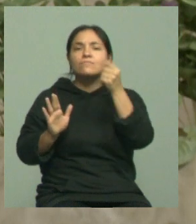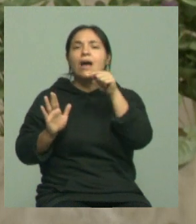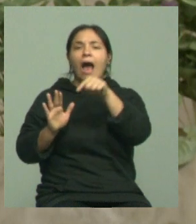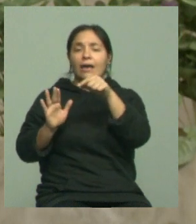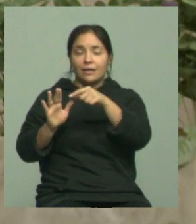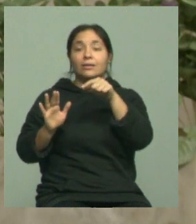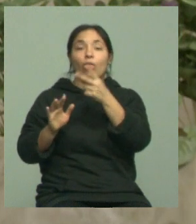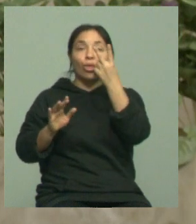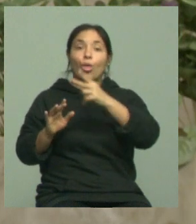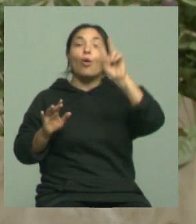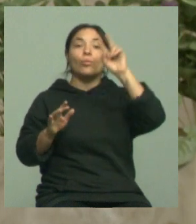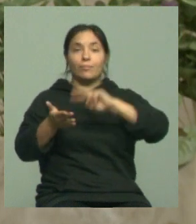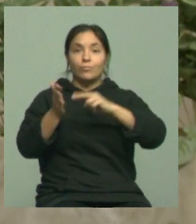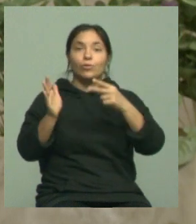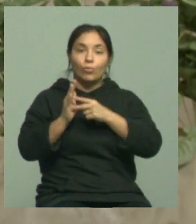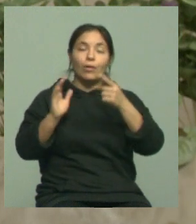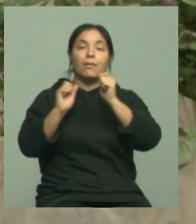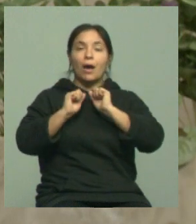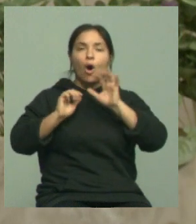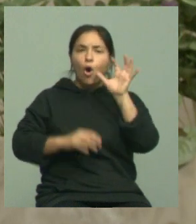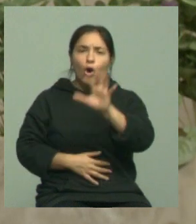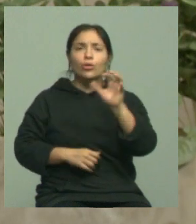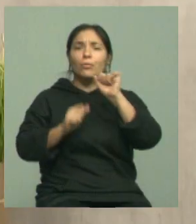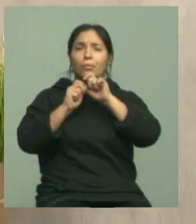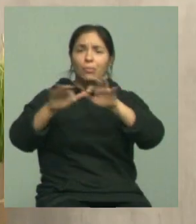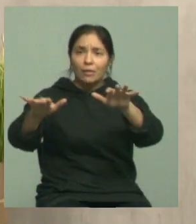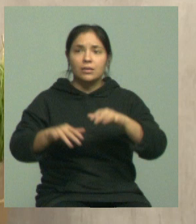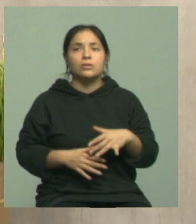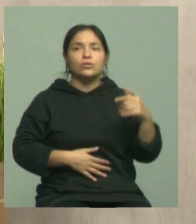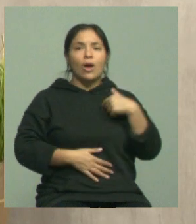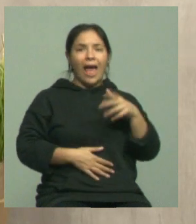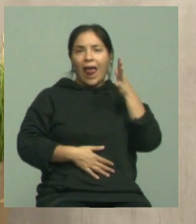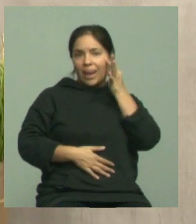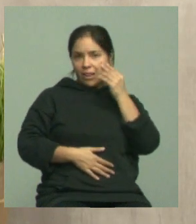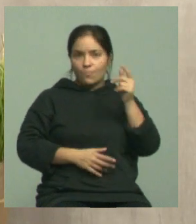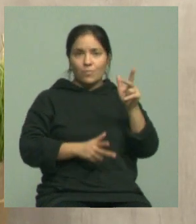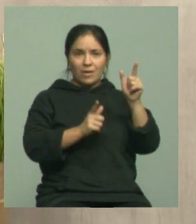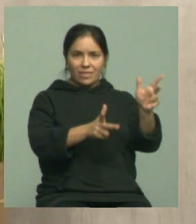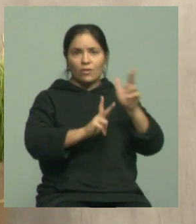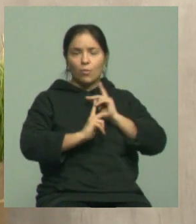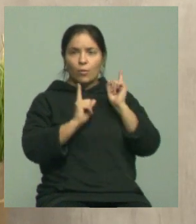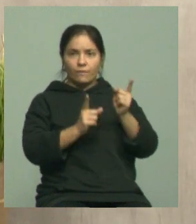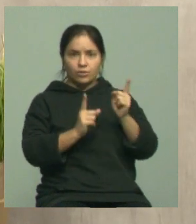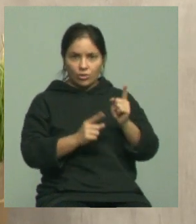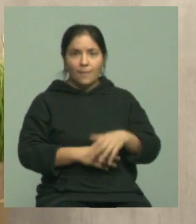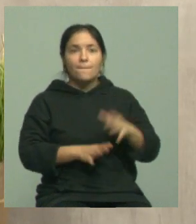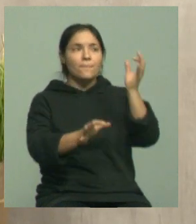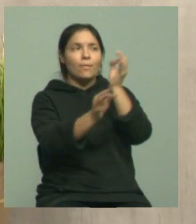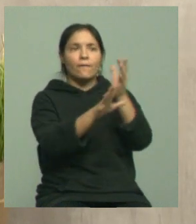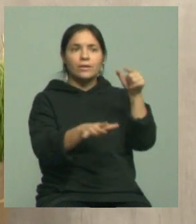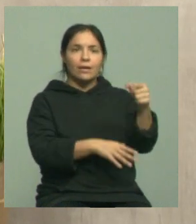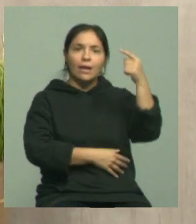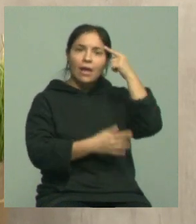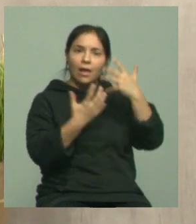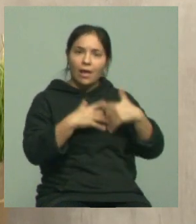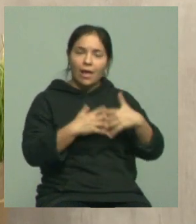Digo, que se ha, digamos, profundizado más eso. Yo me quedo con algo que me dijo justamente esta profesora. A mí me gusta hacer notas con especialistas porque me ayudan a